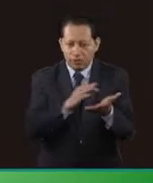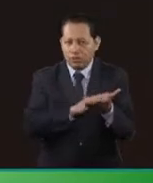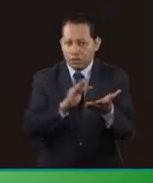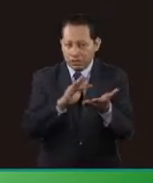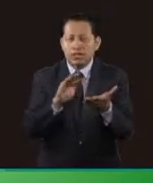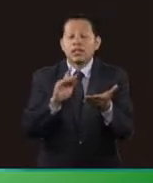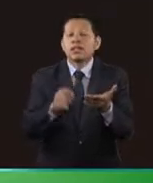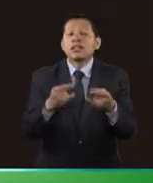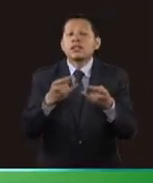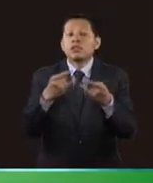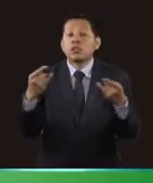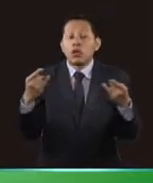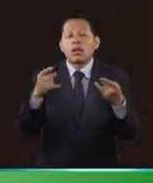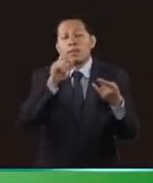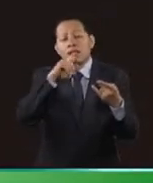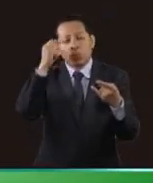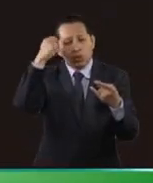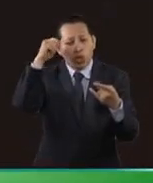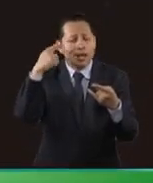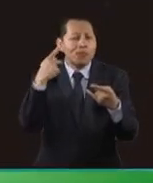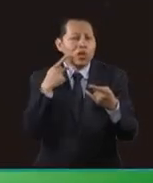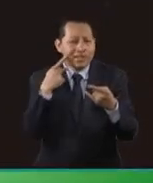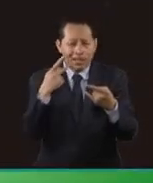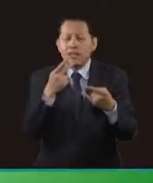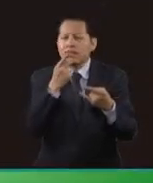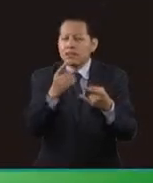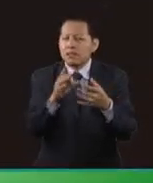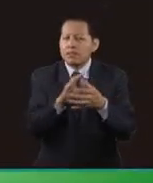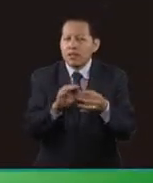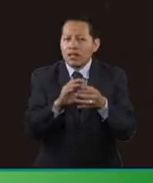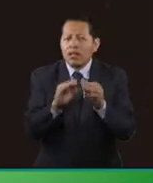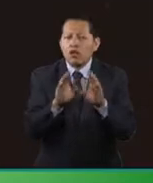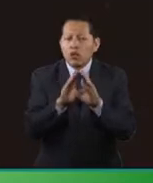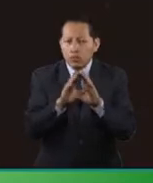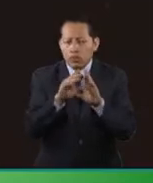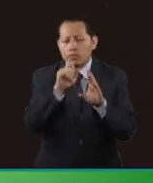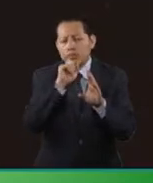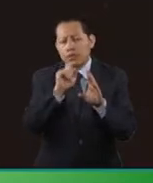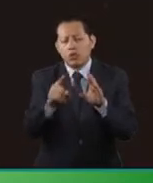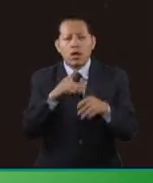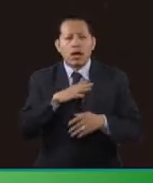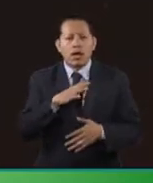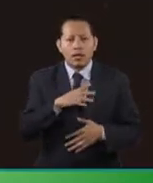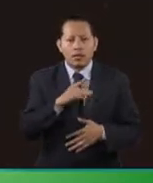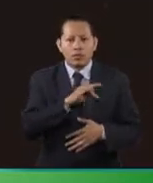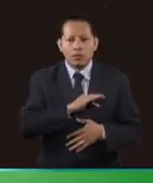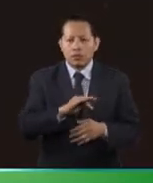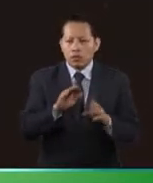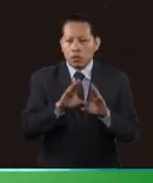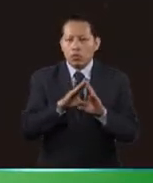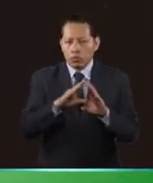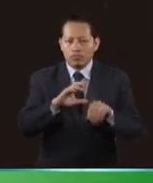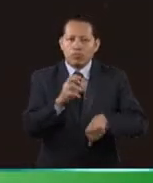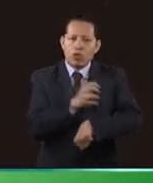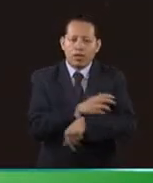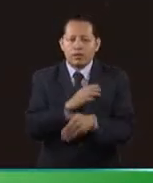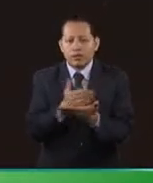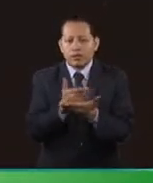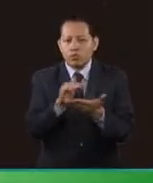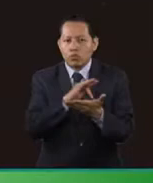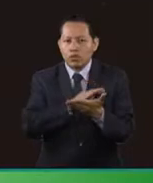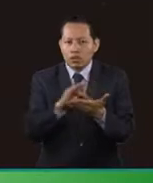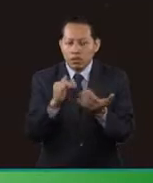historia y la teoría política reconocen como una manifestación típica de la vulneración de la división de poderes la